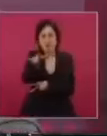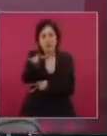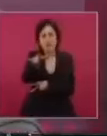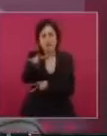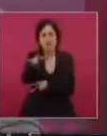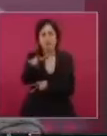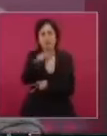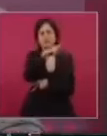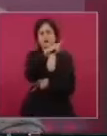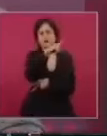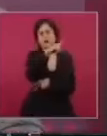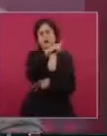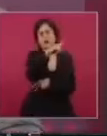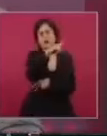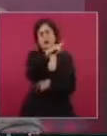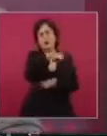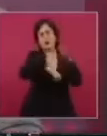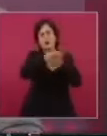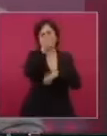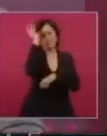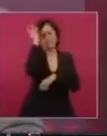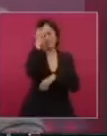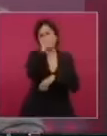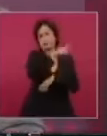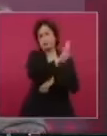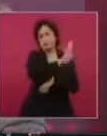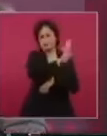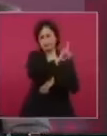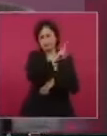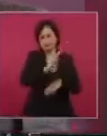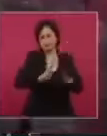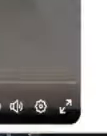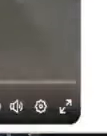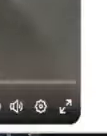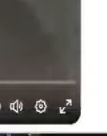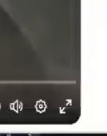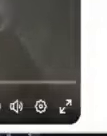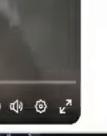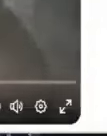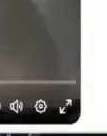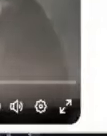alto nivel tecnológico militar.